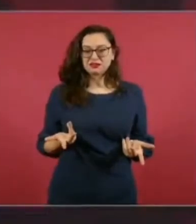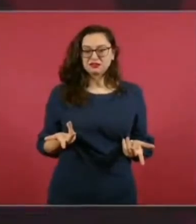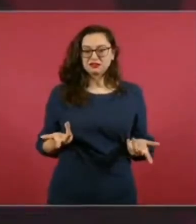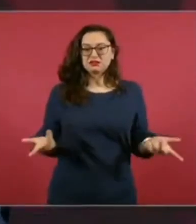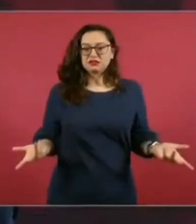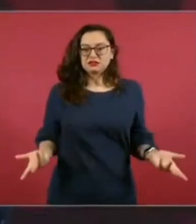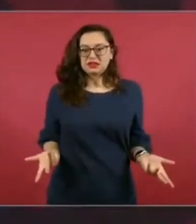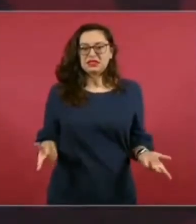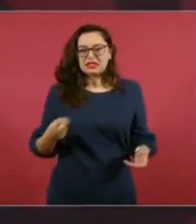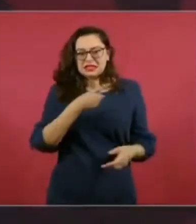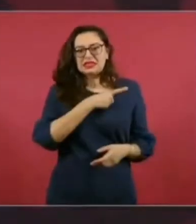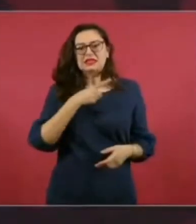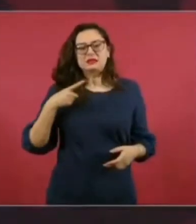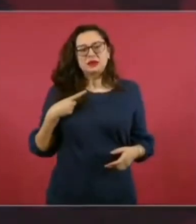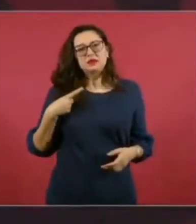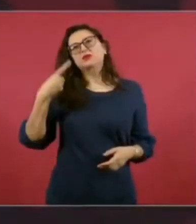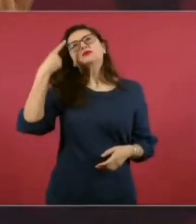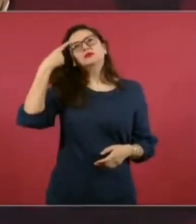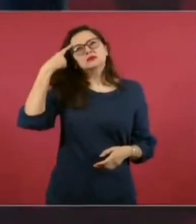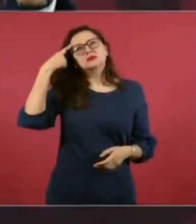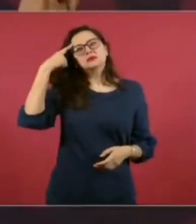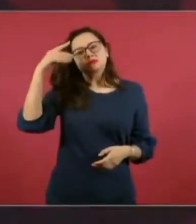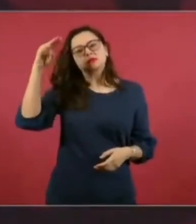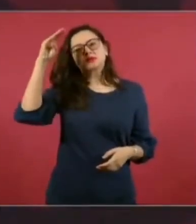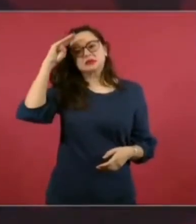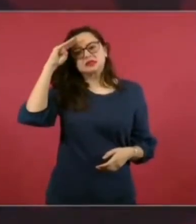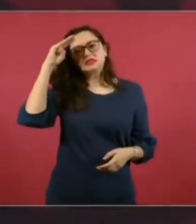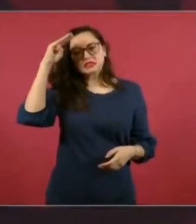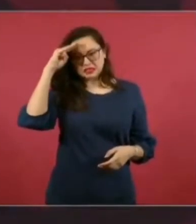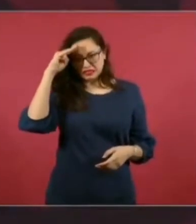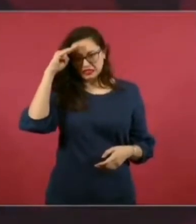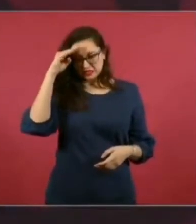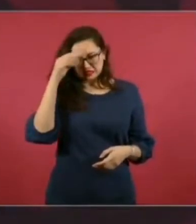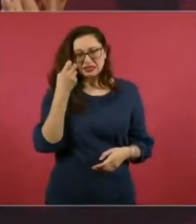Y me gustaría que me